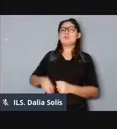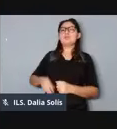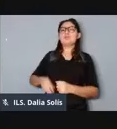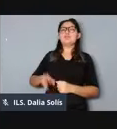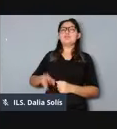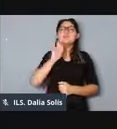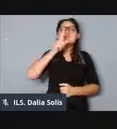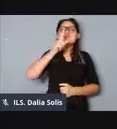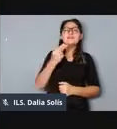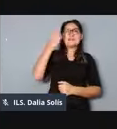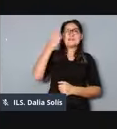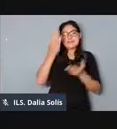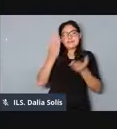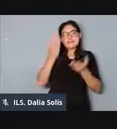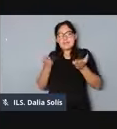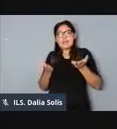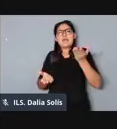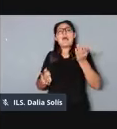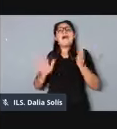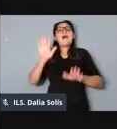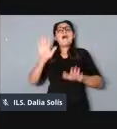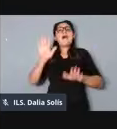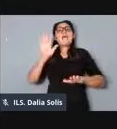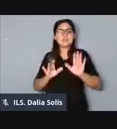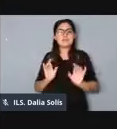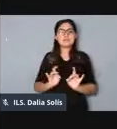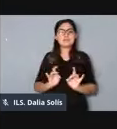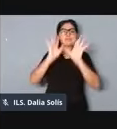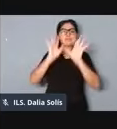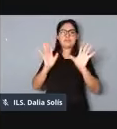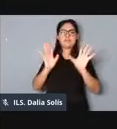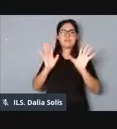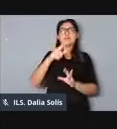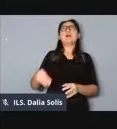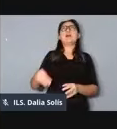tóxica cuando la utilizamos como un medio.